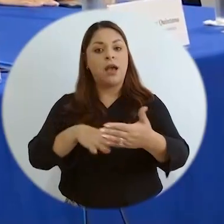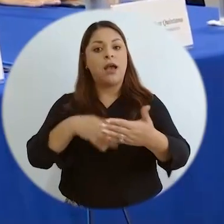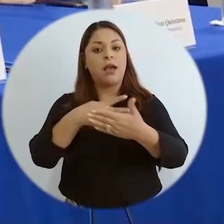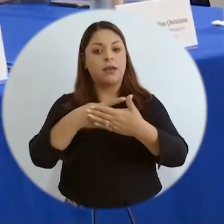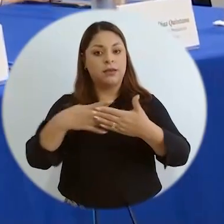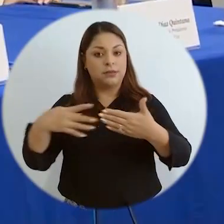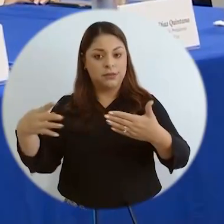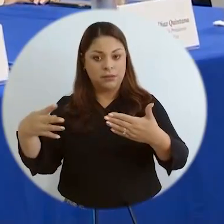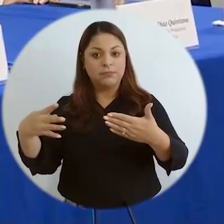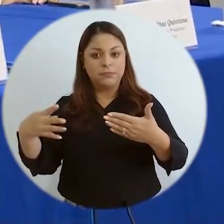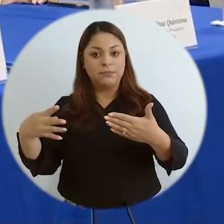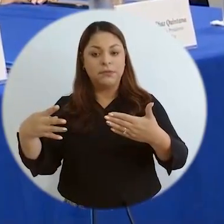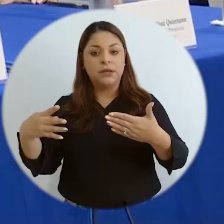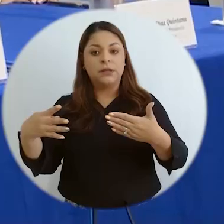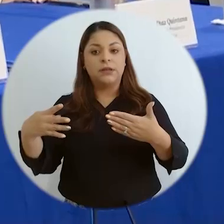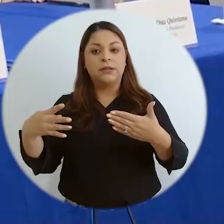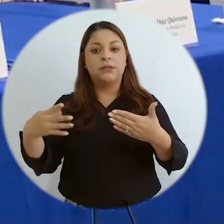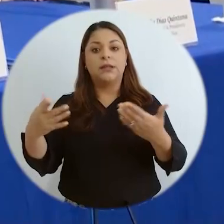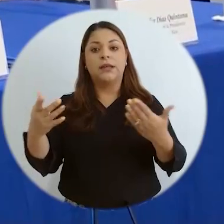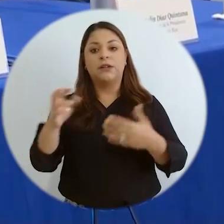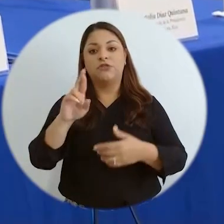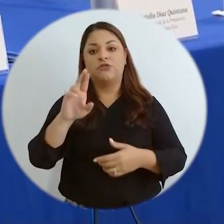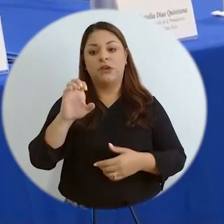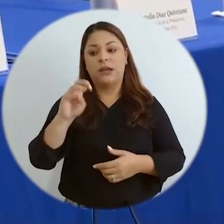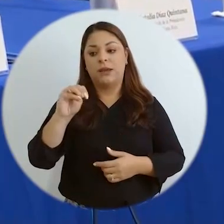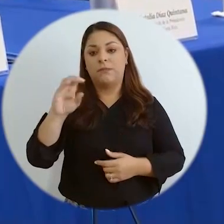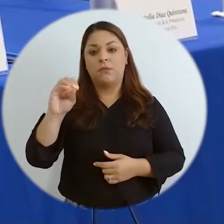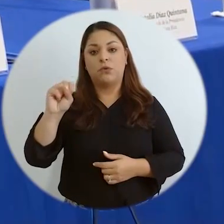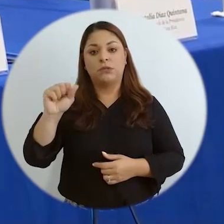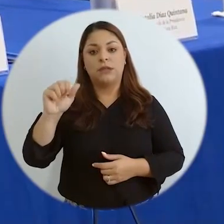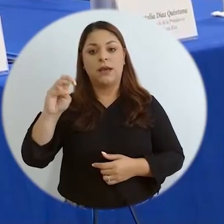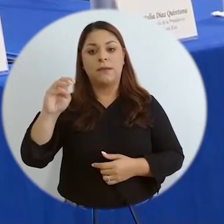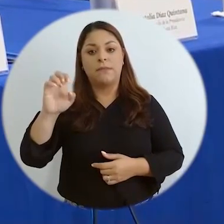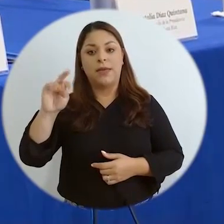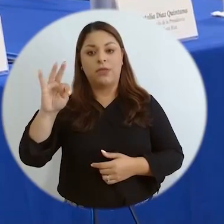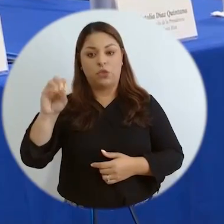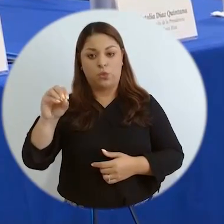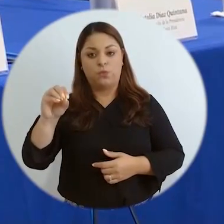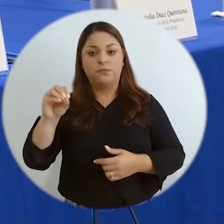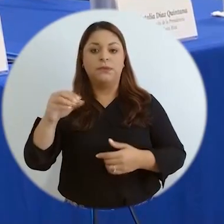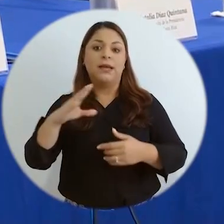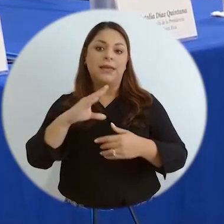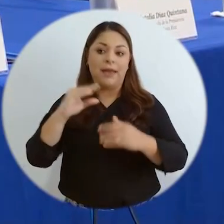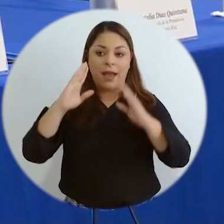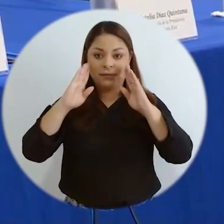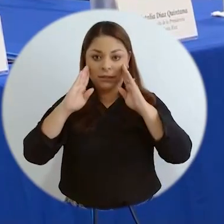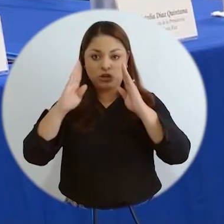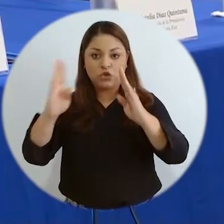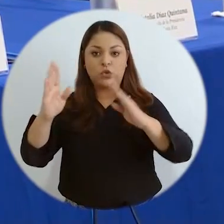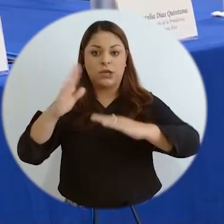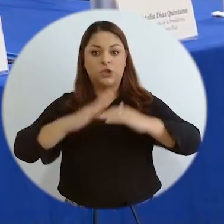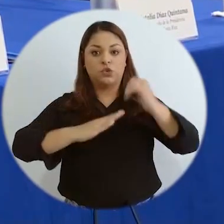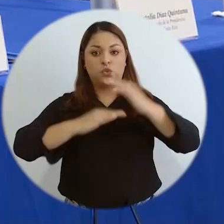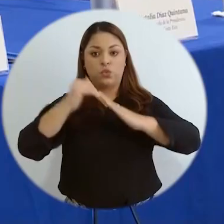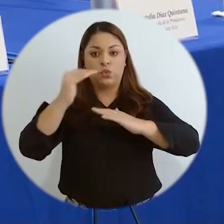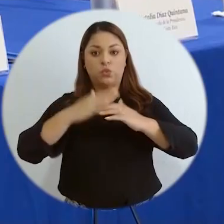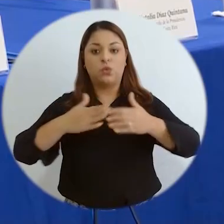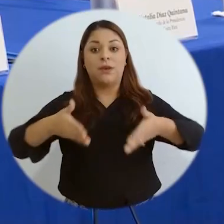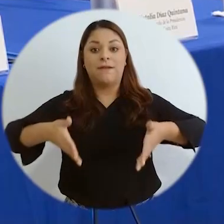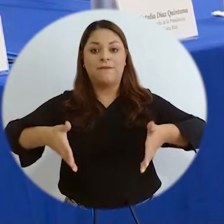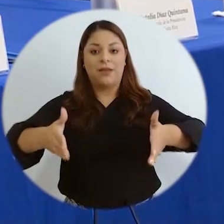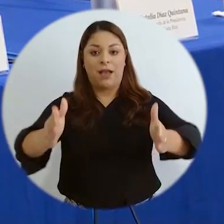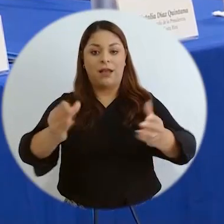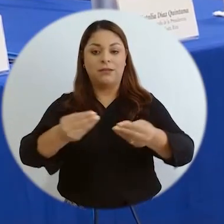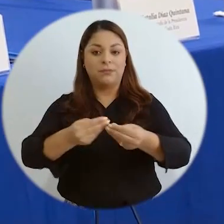infraestructura vial, no así de la infraestructura pública en general, sino la infraestructura vial que de las